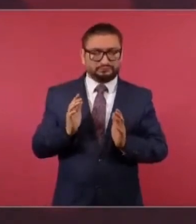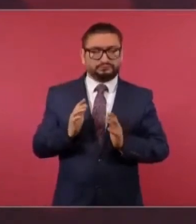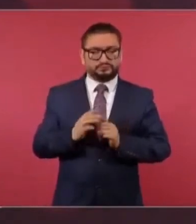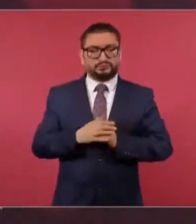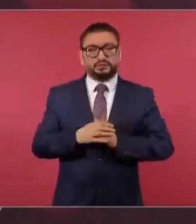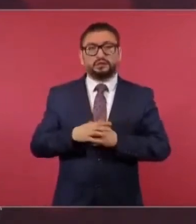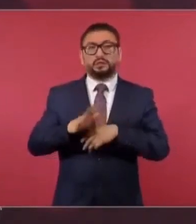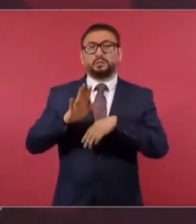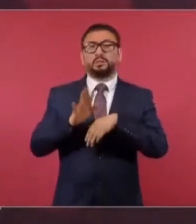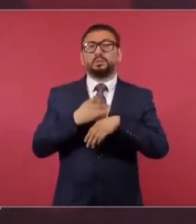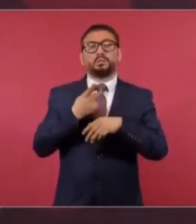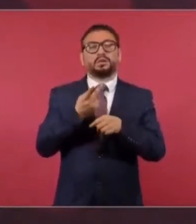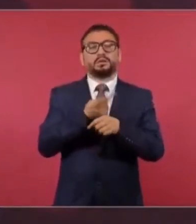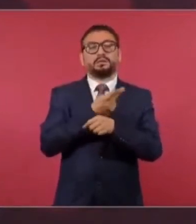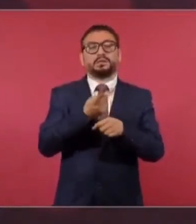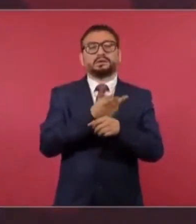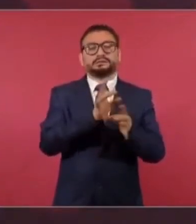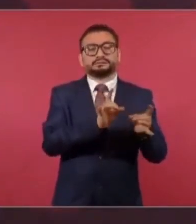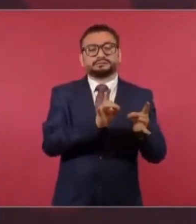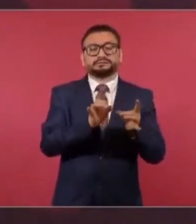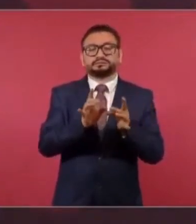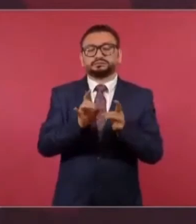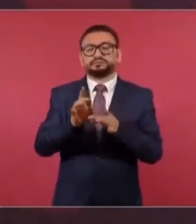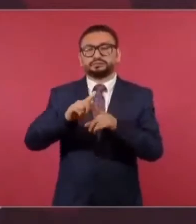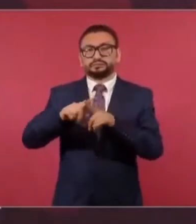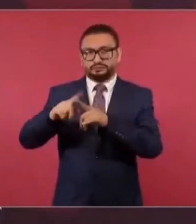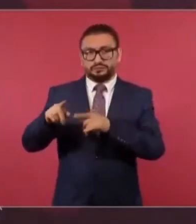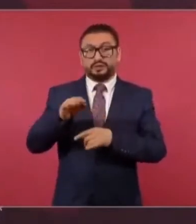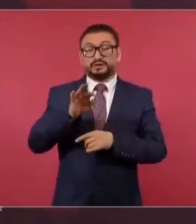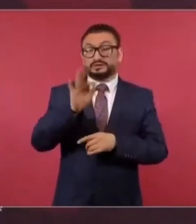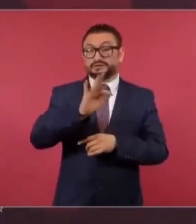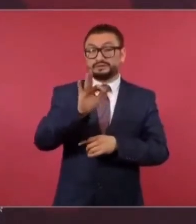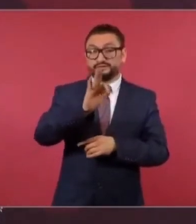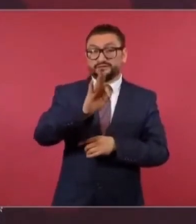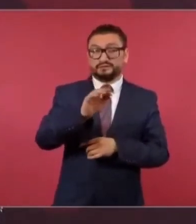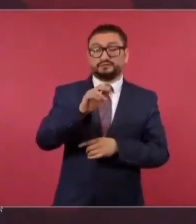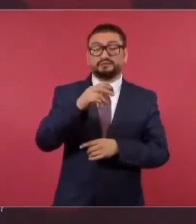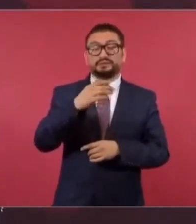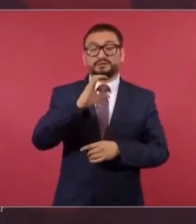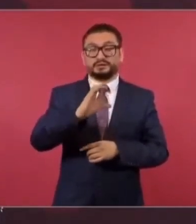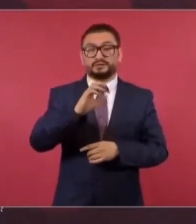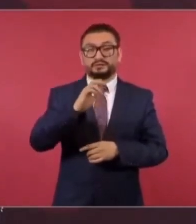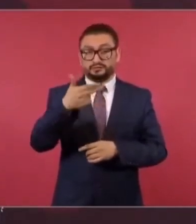de lo que estaba pasando Felipe Calderón,